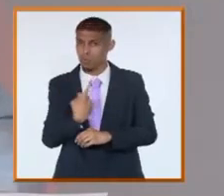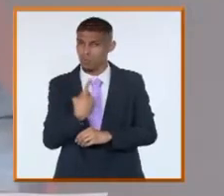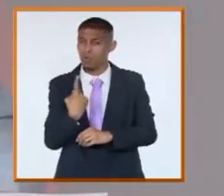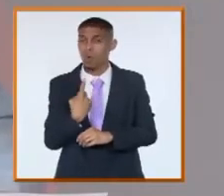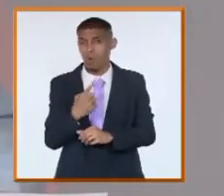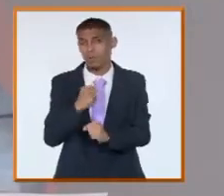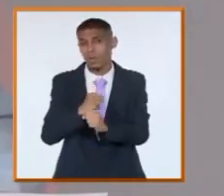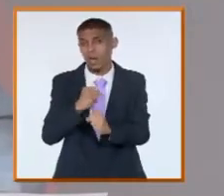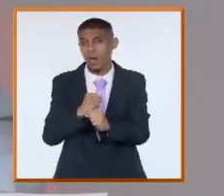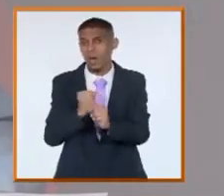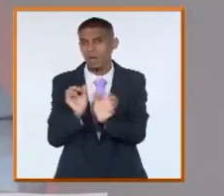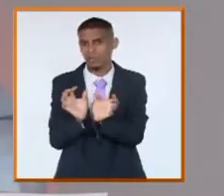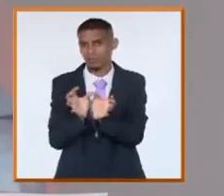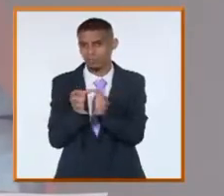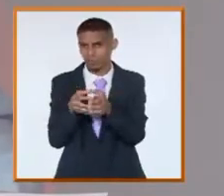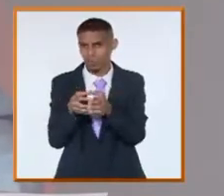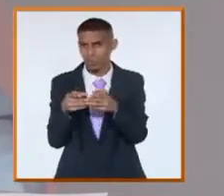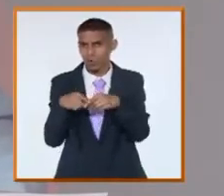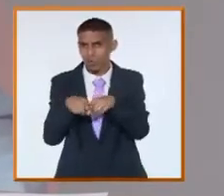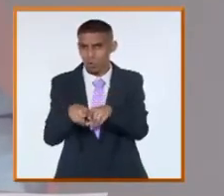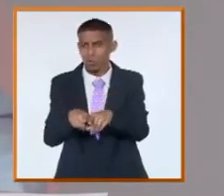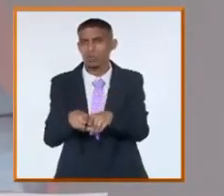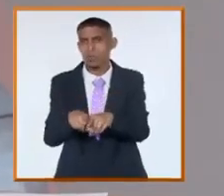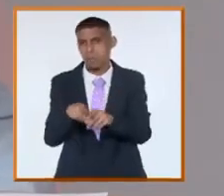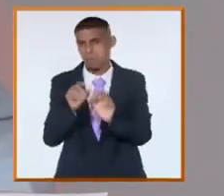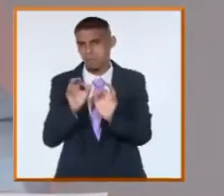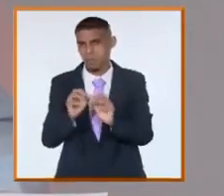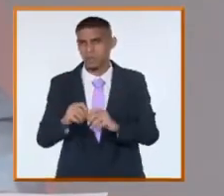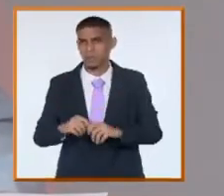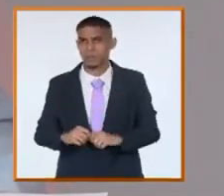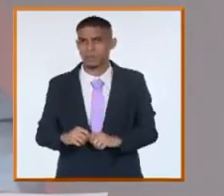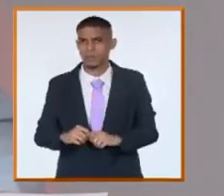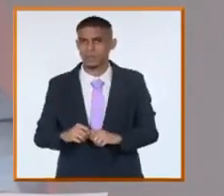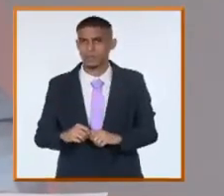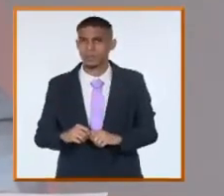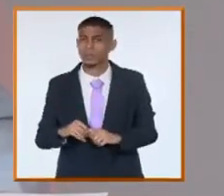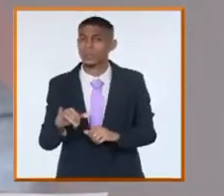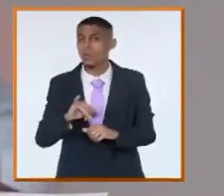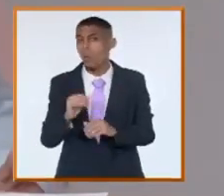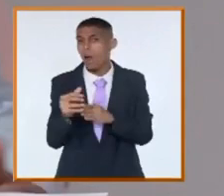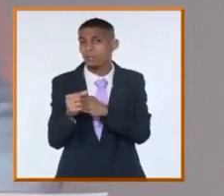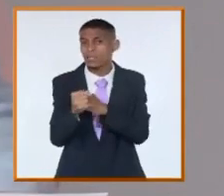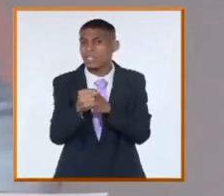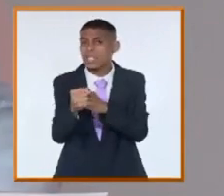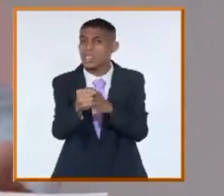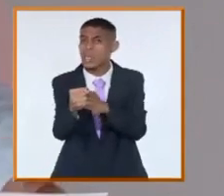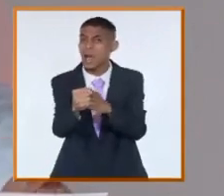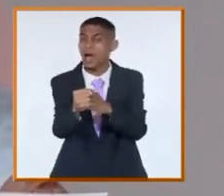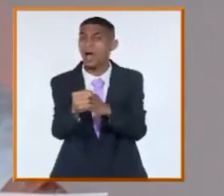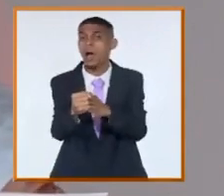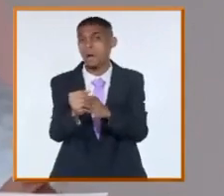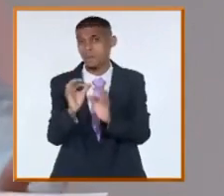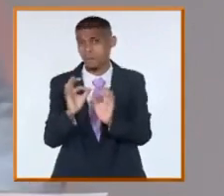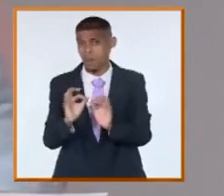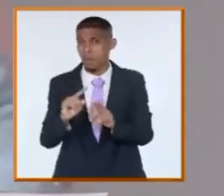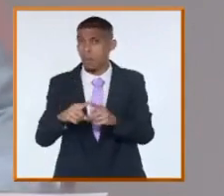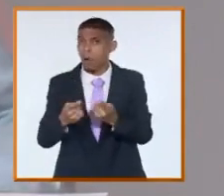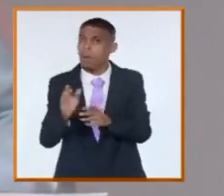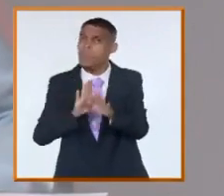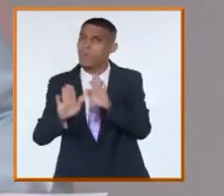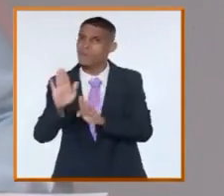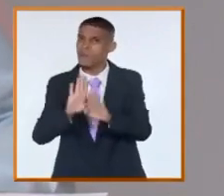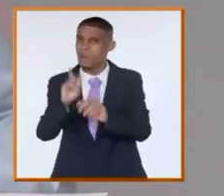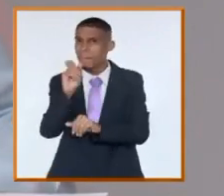Unidos a esa forma de gestión y además guiarlas un poco por inclusive para defender un poco a los inversionistas